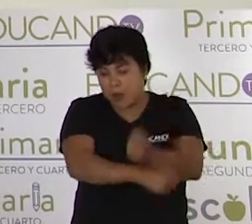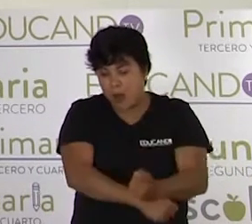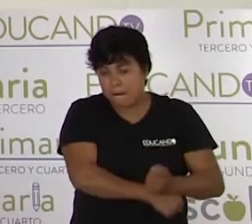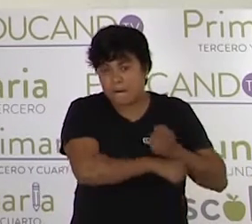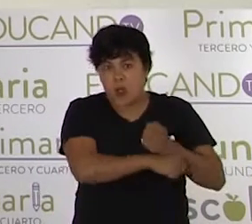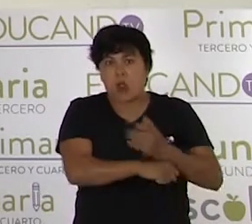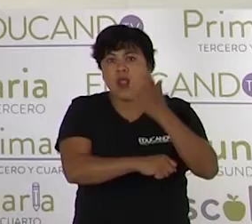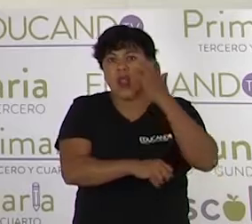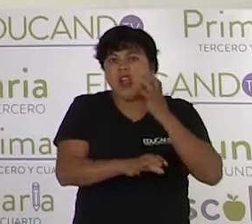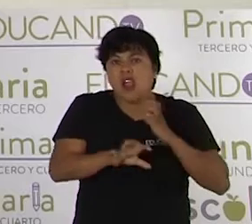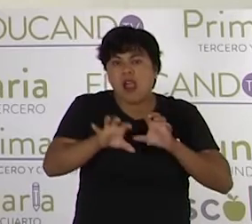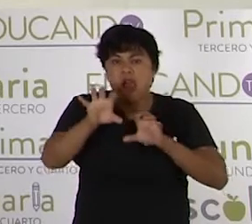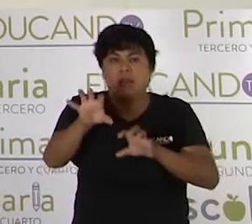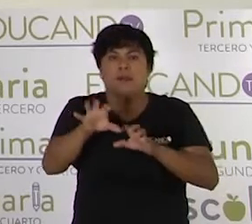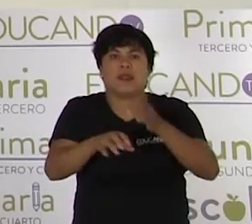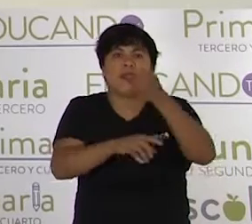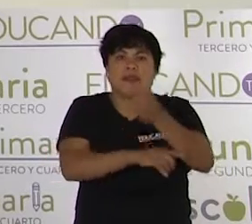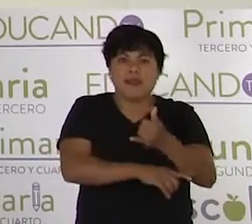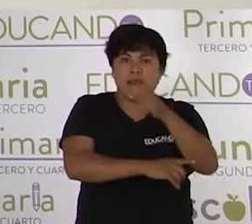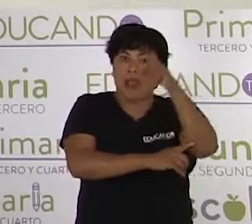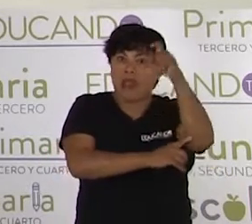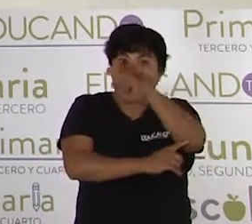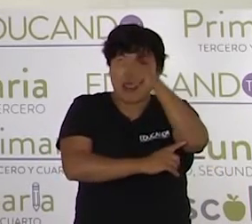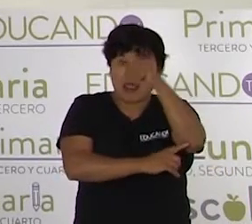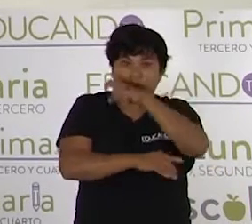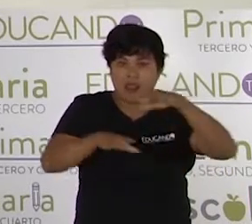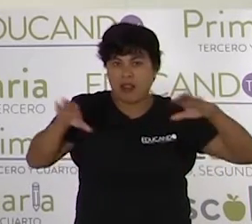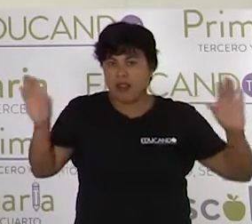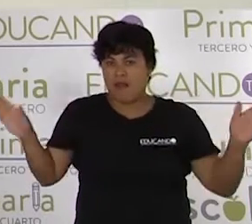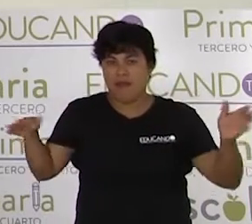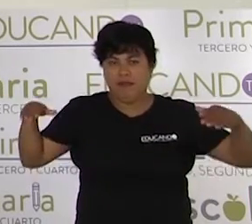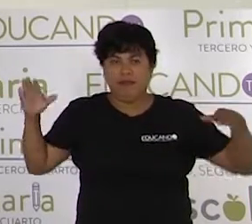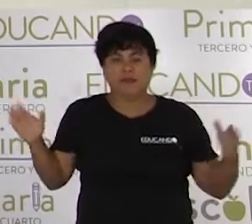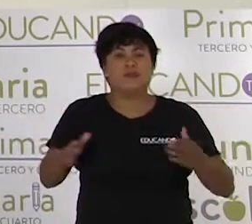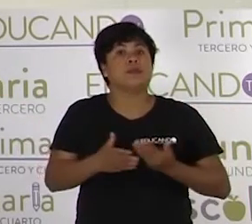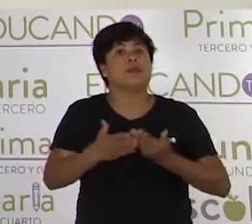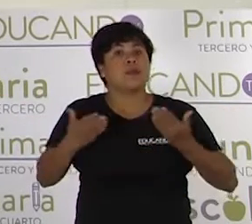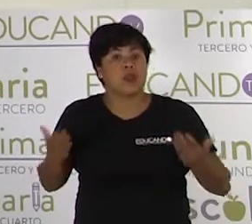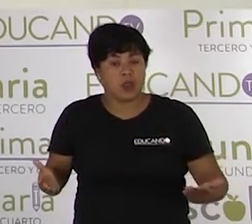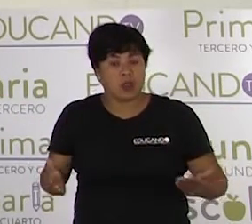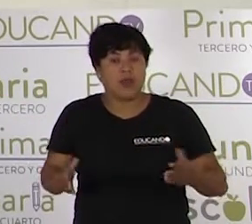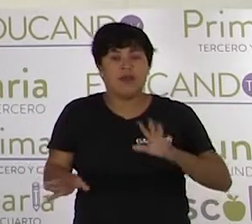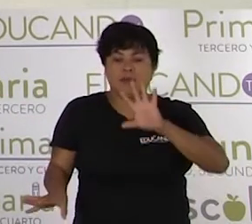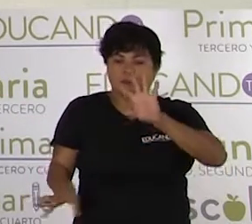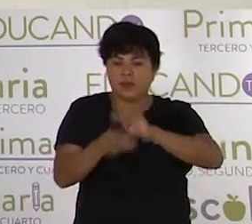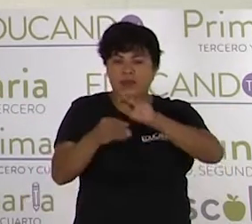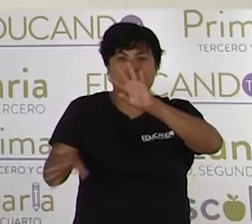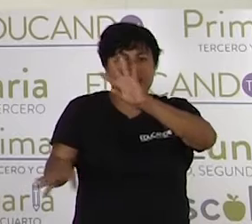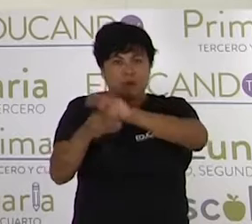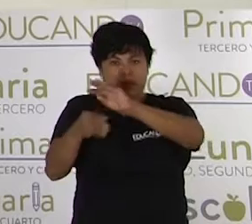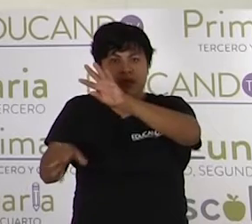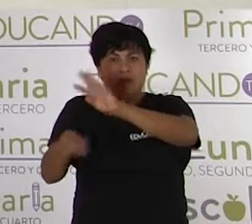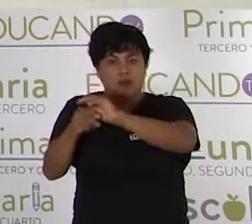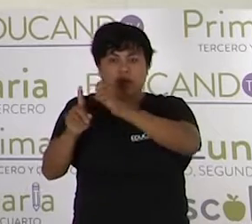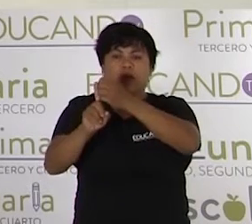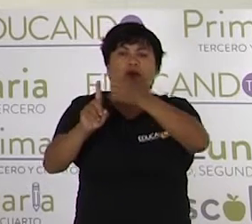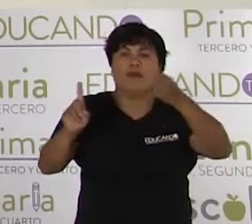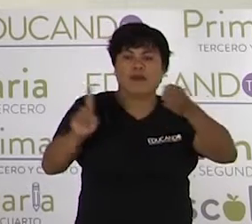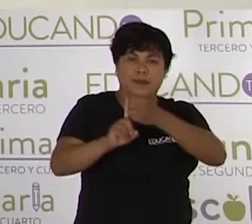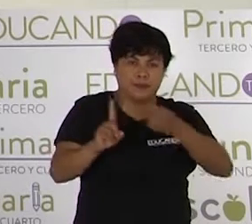león y águila. Ahora vamos a complementar algunas